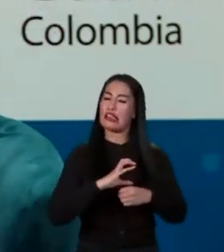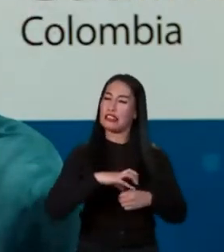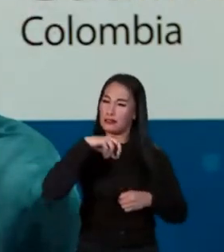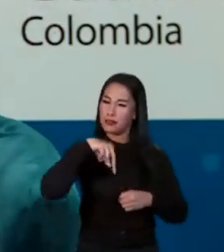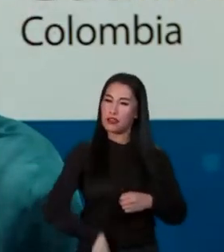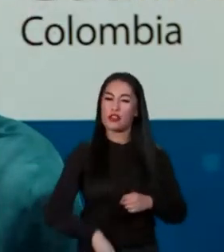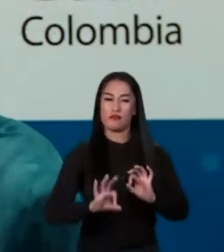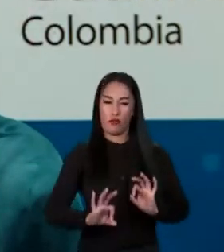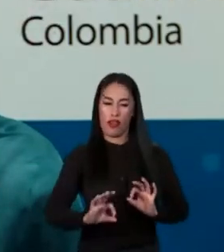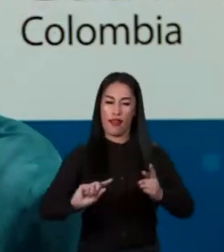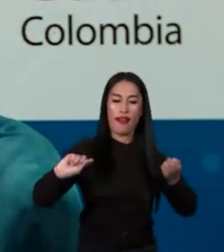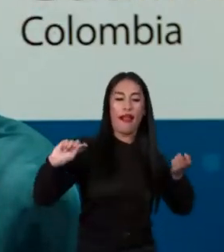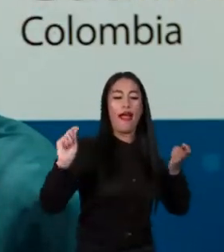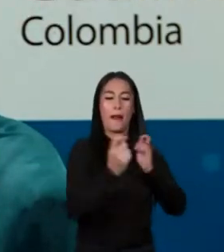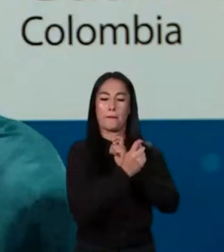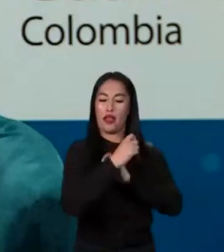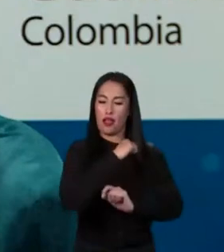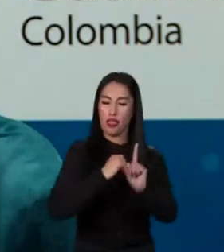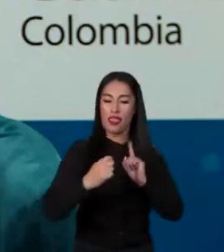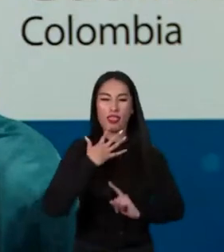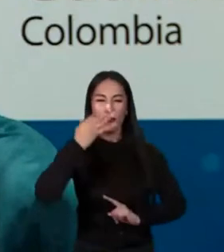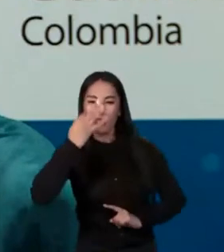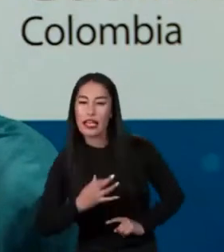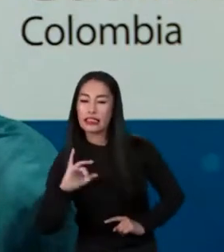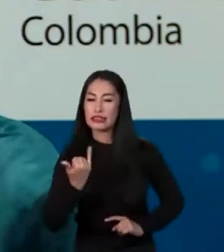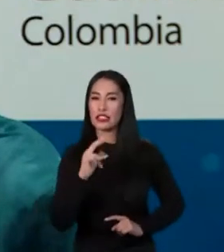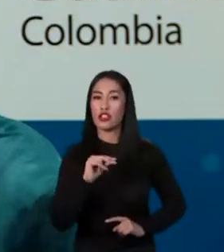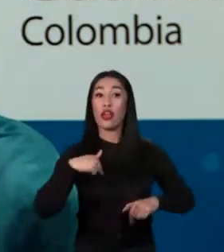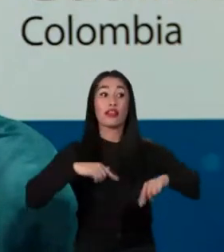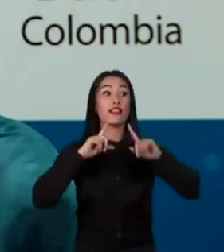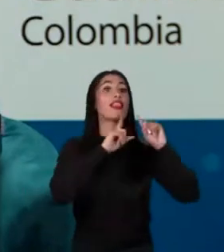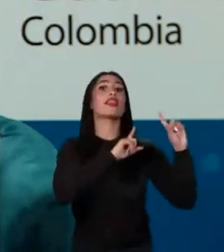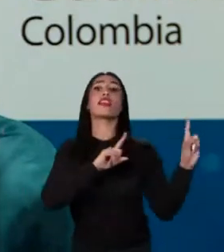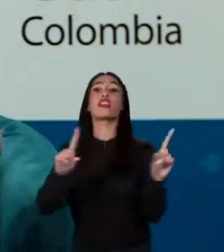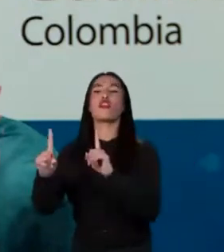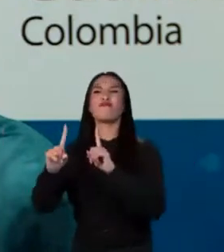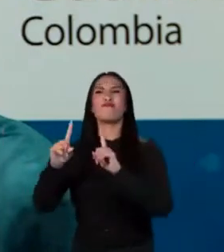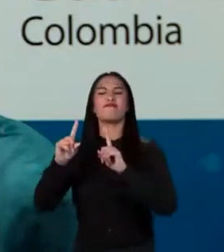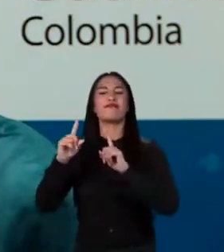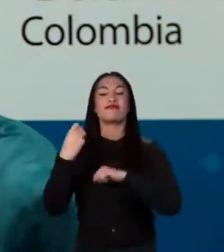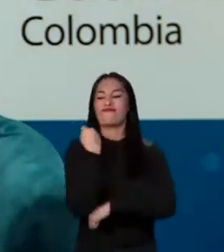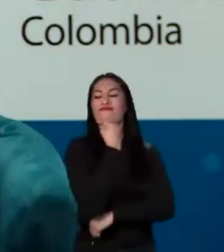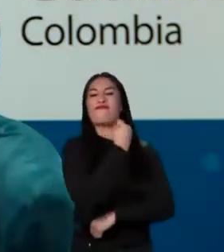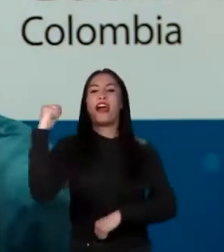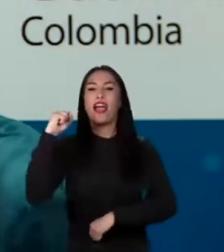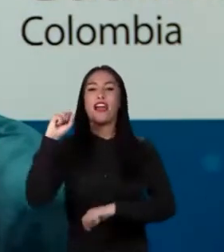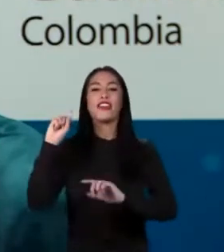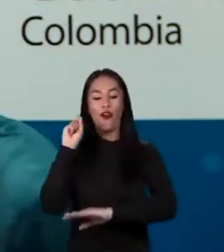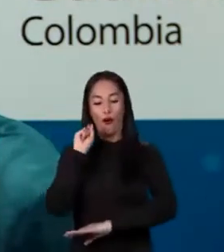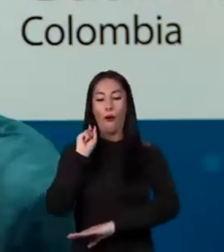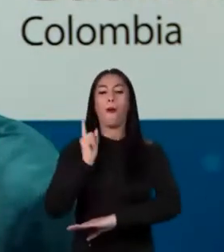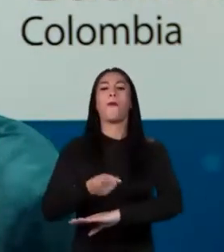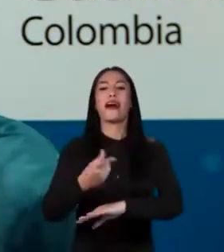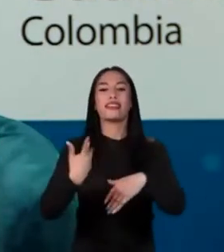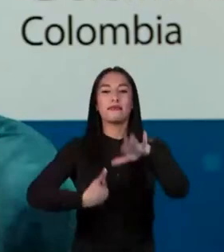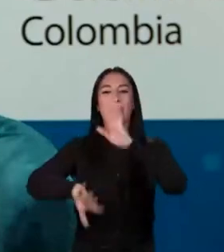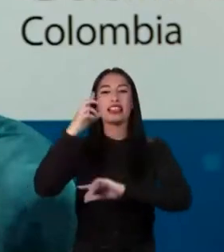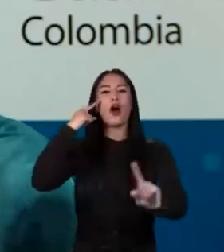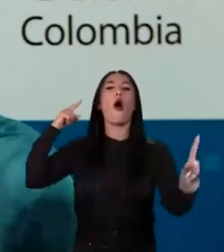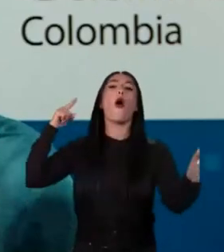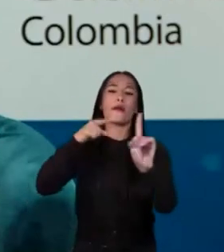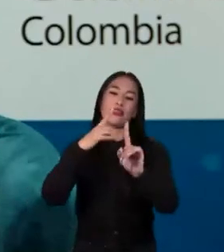esta sociedad esto no es un discurso radical sino radicalismo porque porque